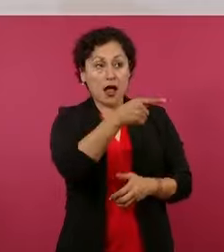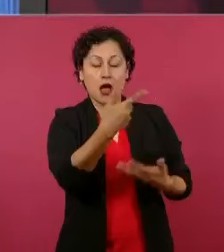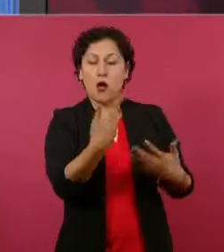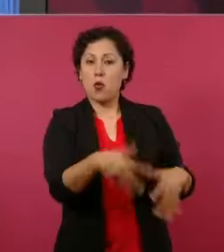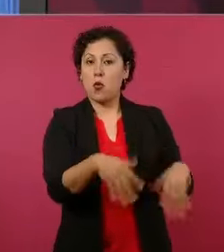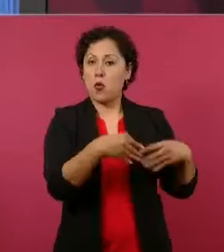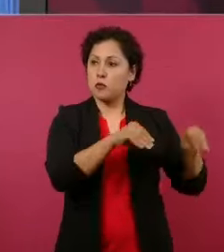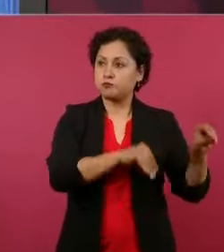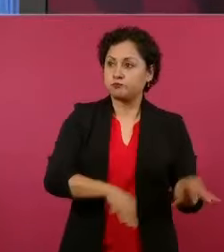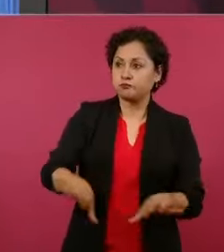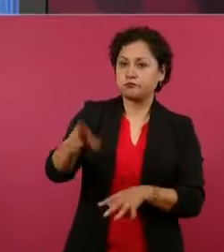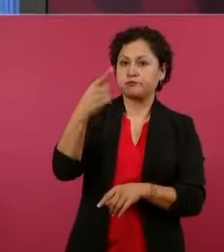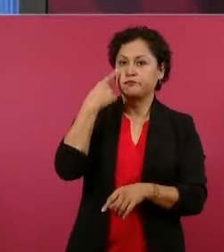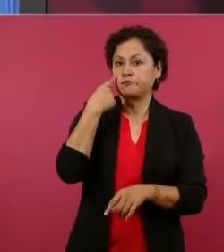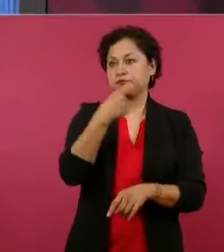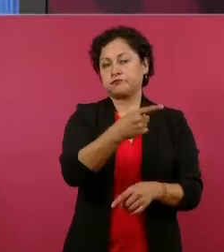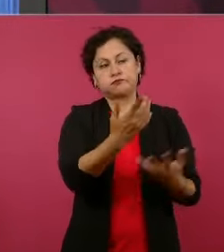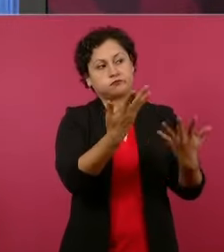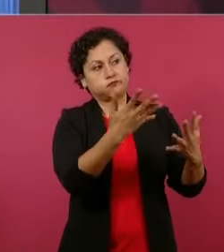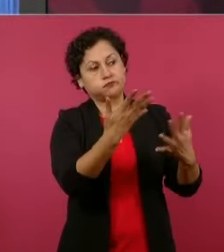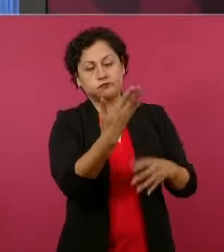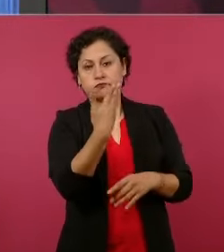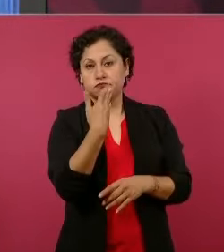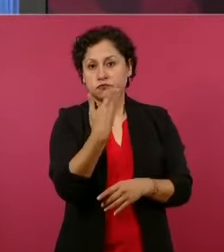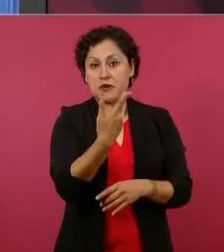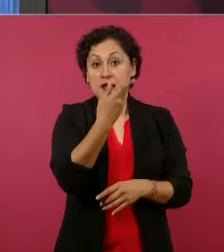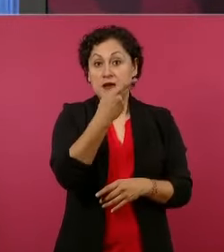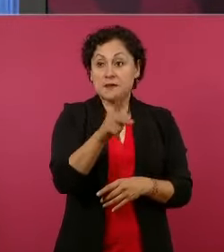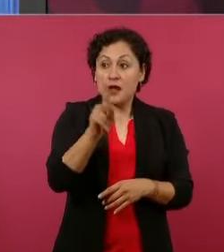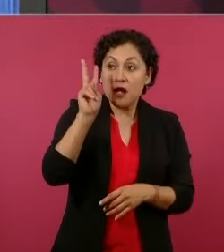y acallar como